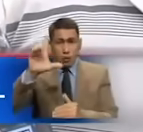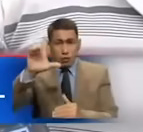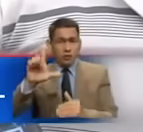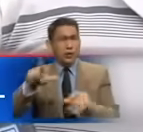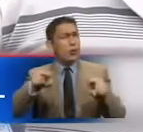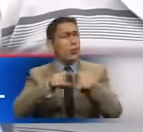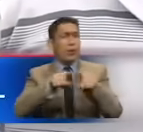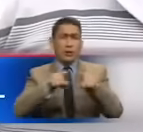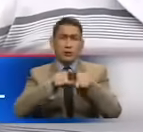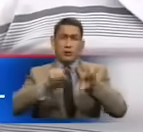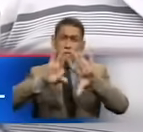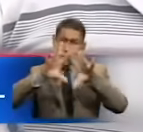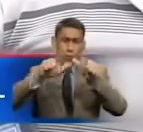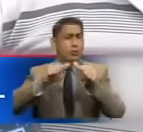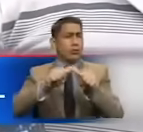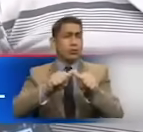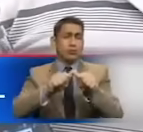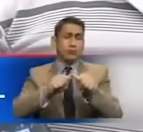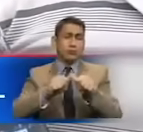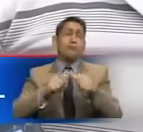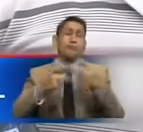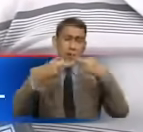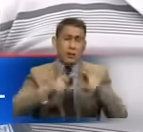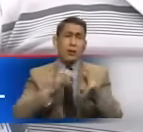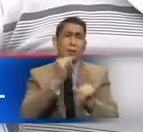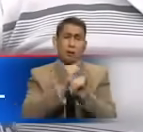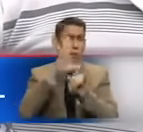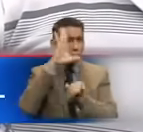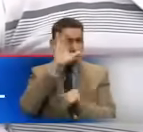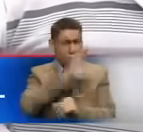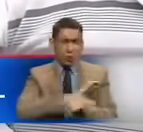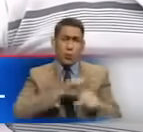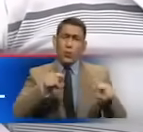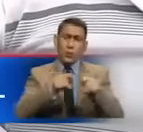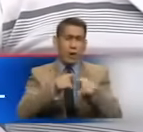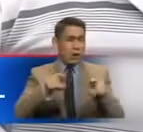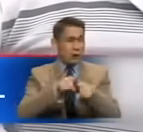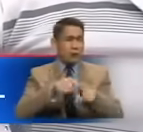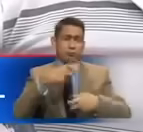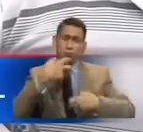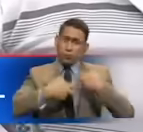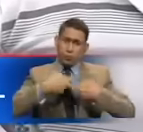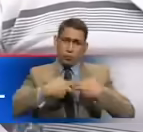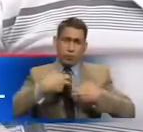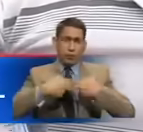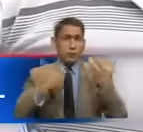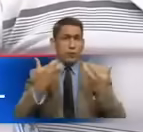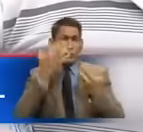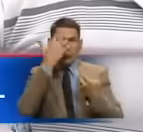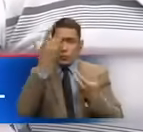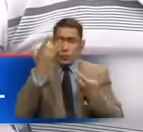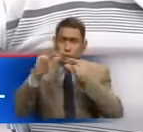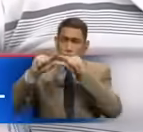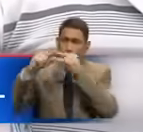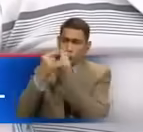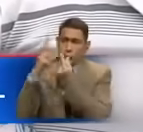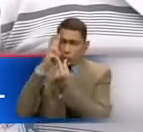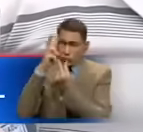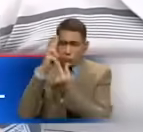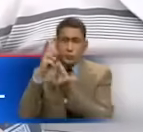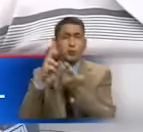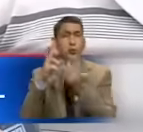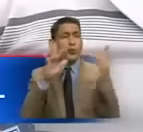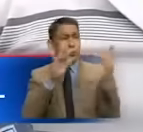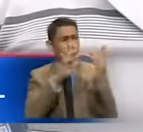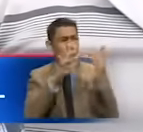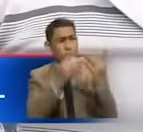al interior de la institución policial existen estos nexos de estas mafias criminales que tienen gran relación con la mafia